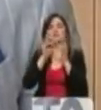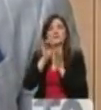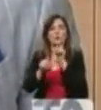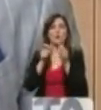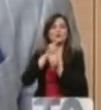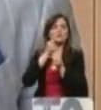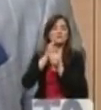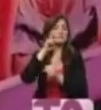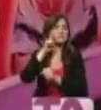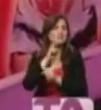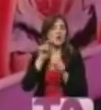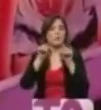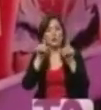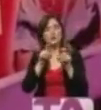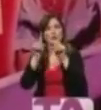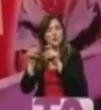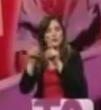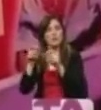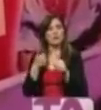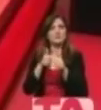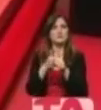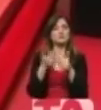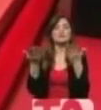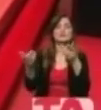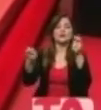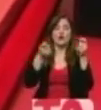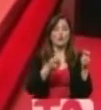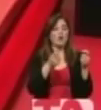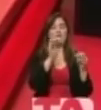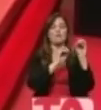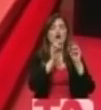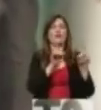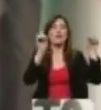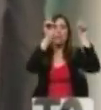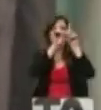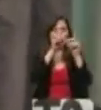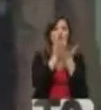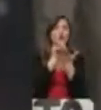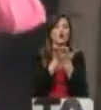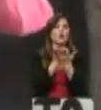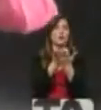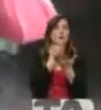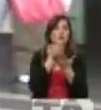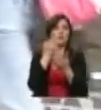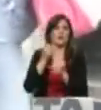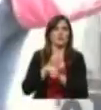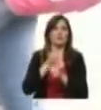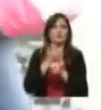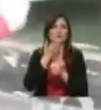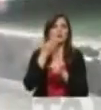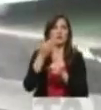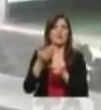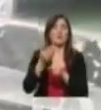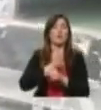las trabajadoras sexuales. A través de este acercamiento se ha podido levantar fichas socioeconómicas de las trabajadoras para entender mejor